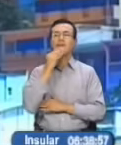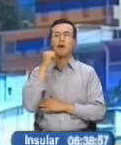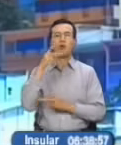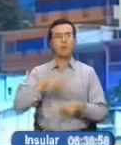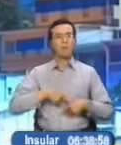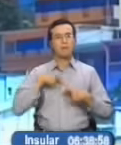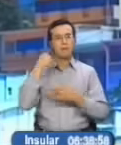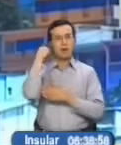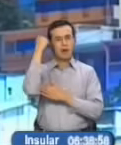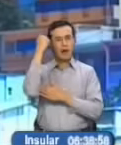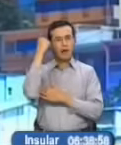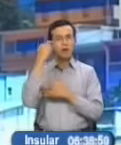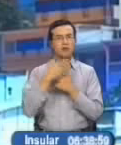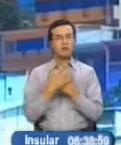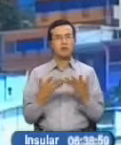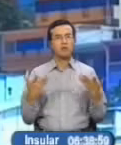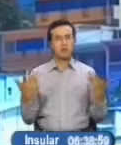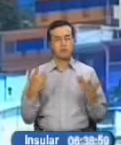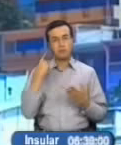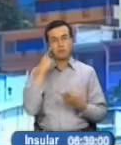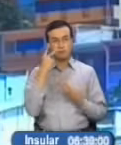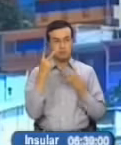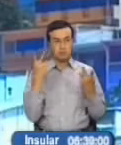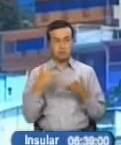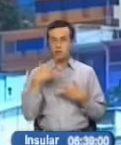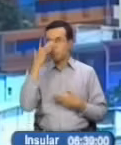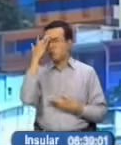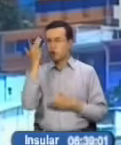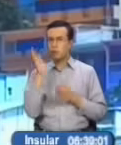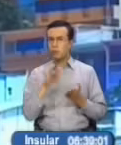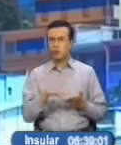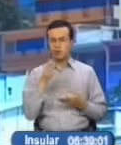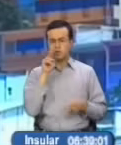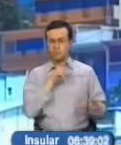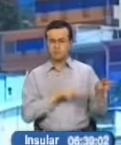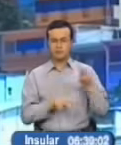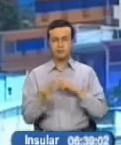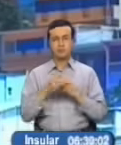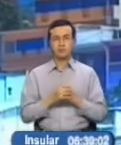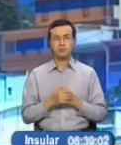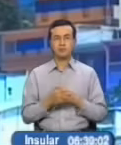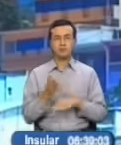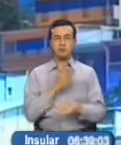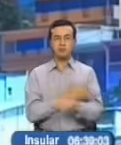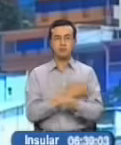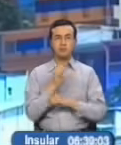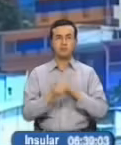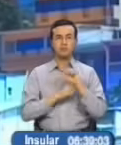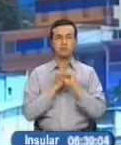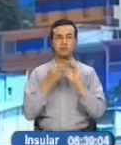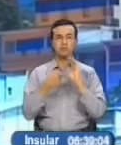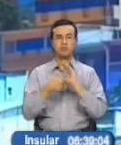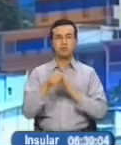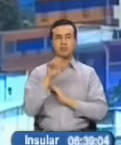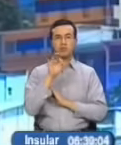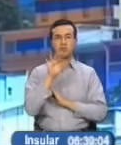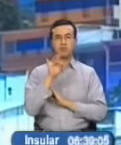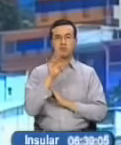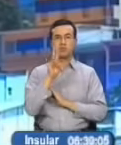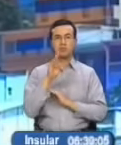El objetivo es saber a ciencia cierta las causas de su muerte. Un hecho que se produjo en el año